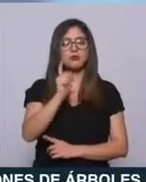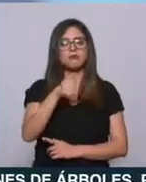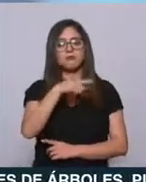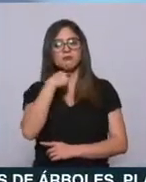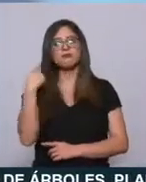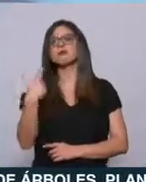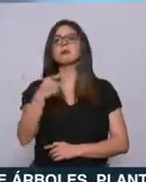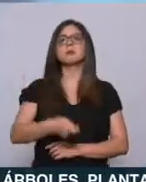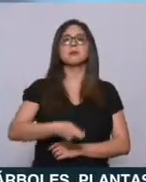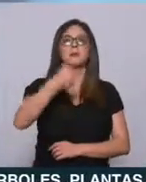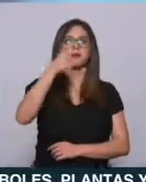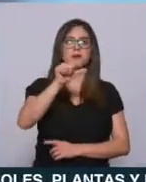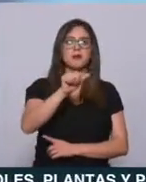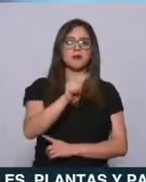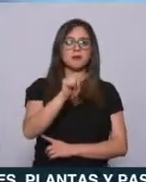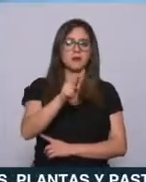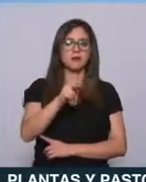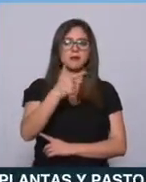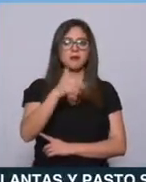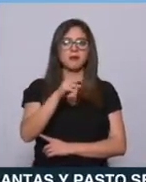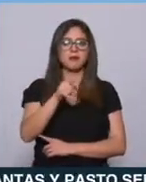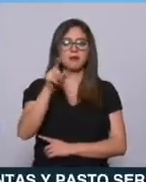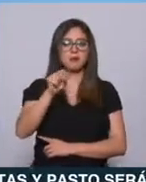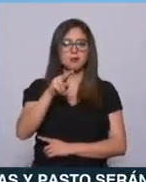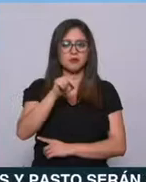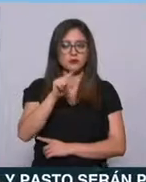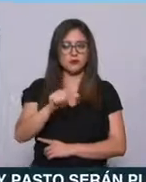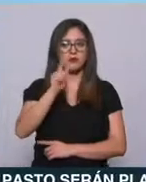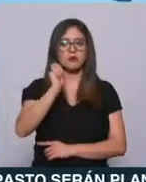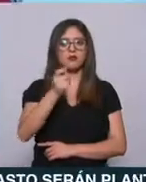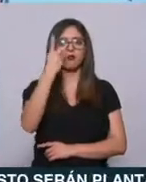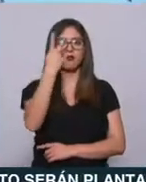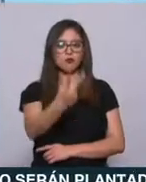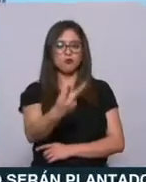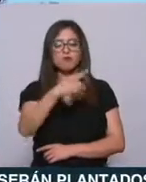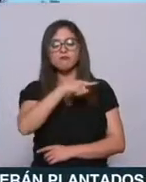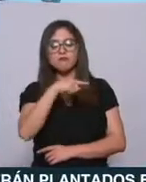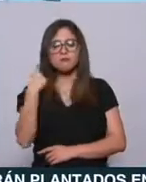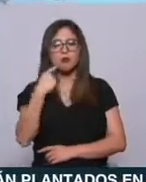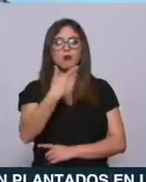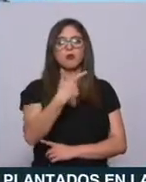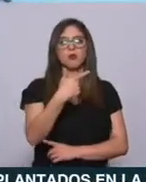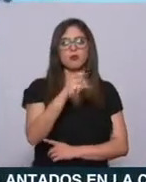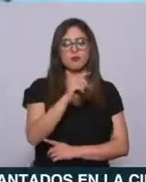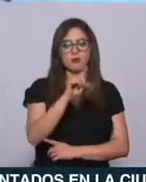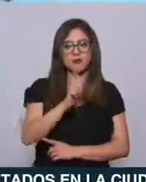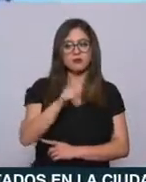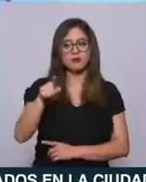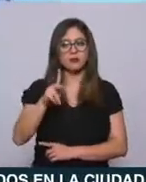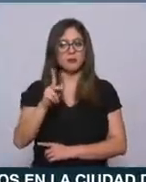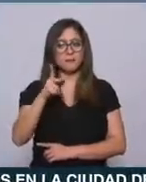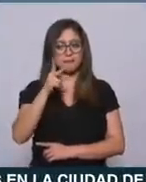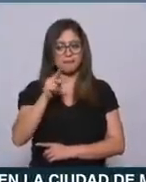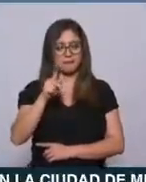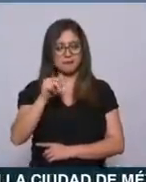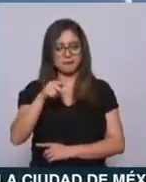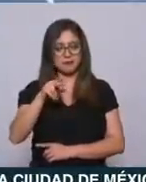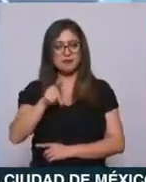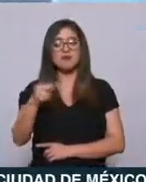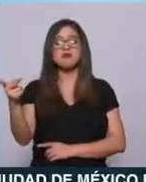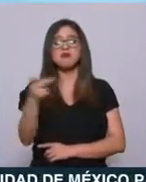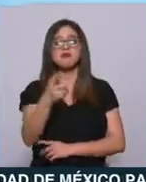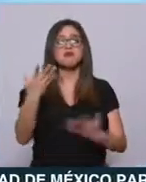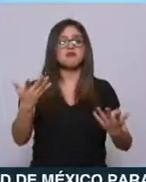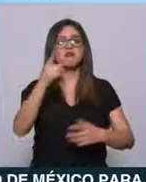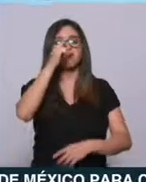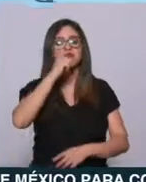primera ronda del torneo del ATP de Ginebra, Suiza, al caer en 2 sets seguidos. González y el pakistaní Aisam ul Haq quedaron fuera al caer en